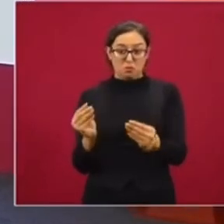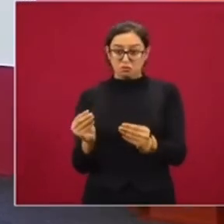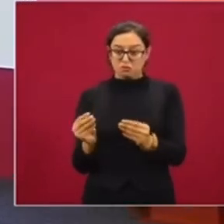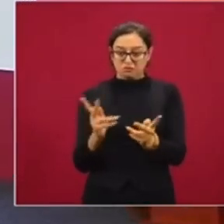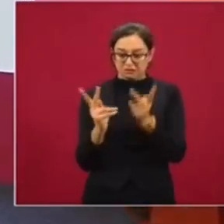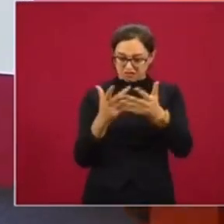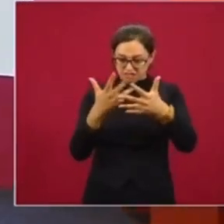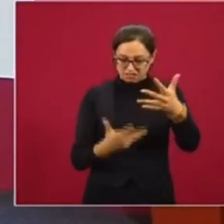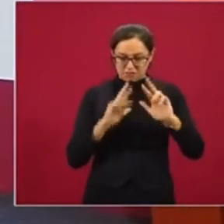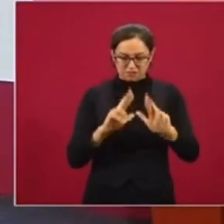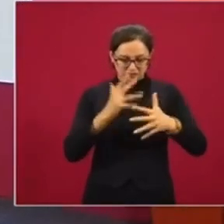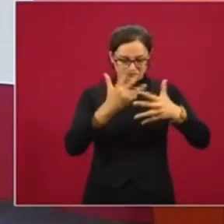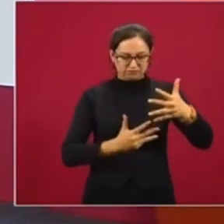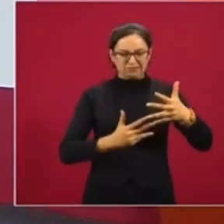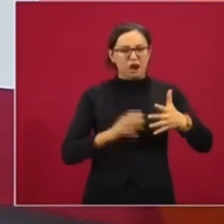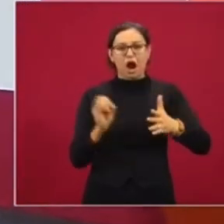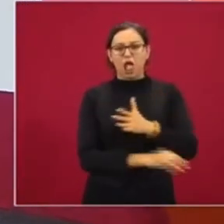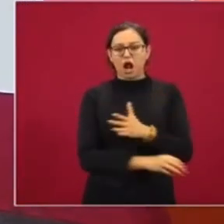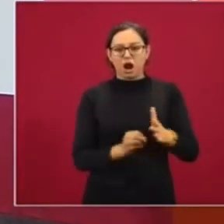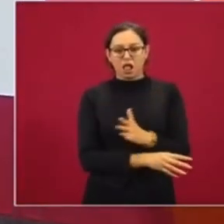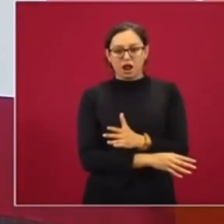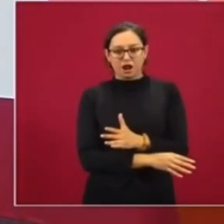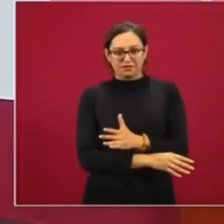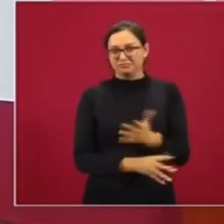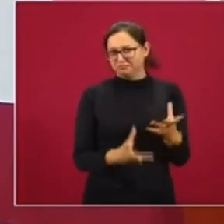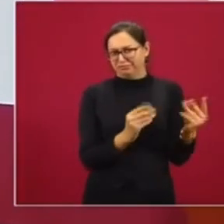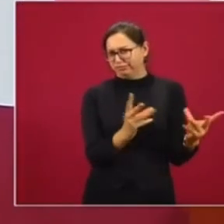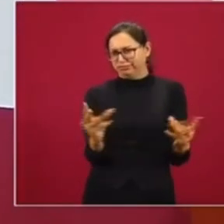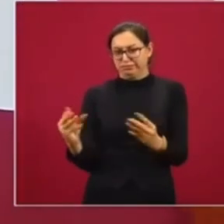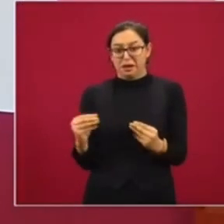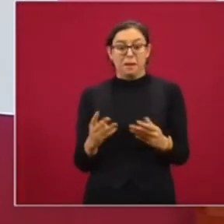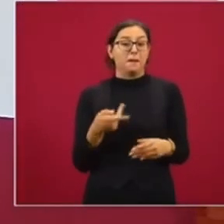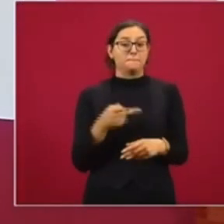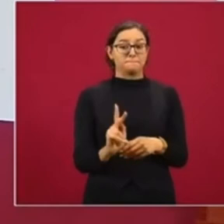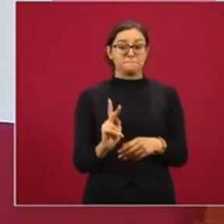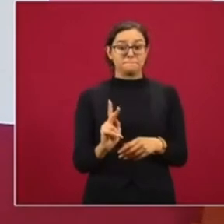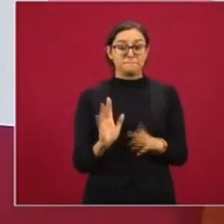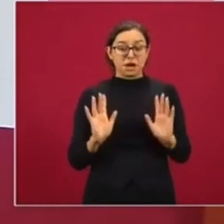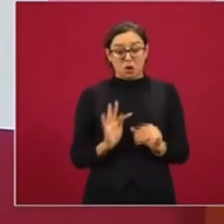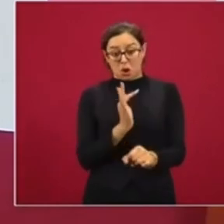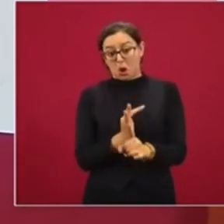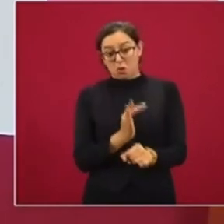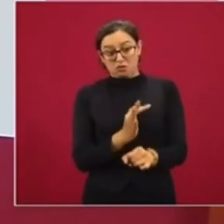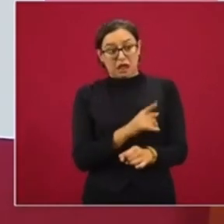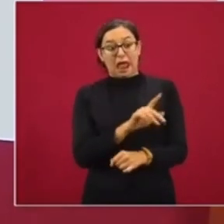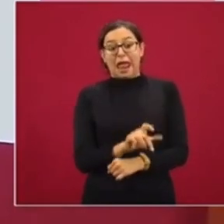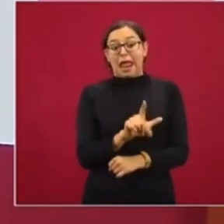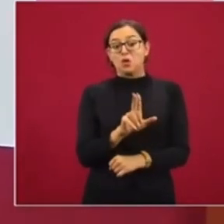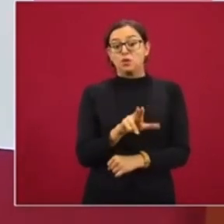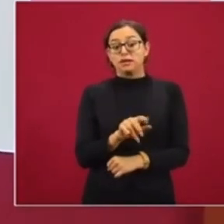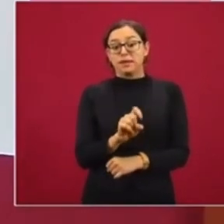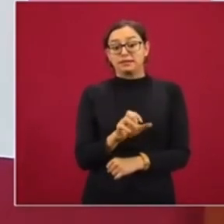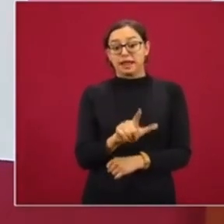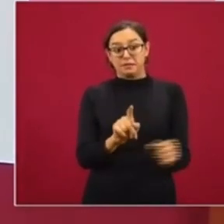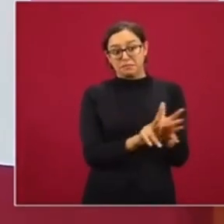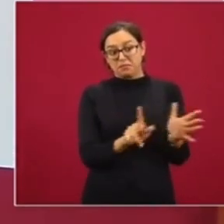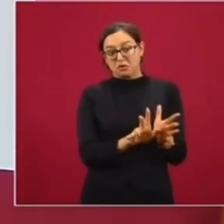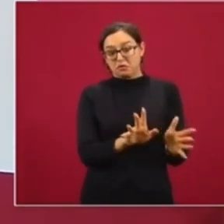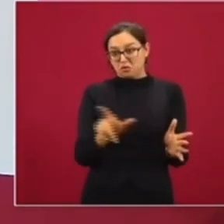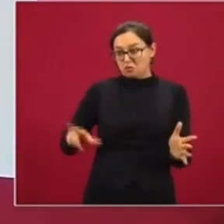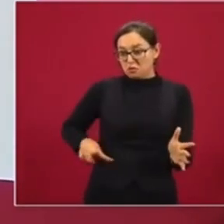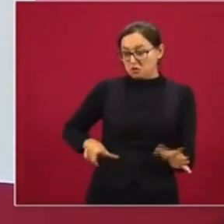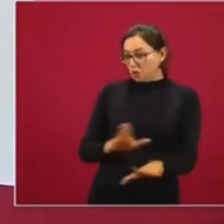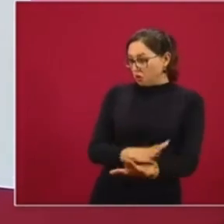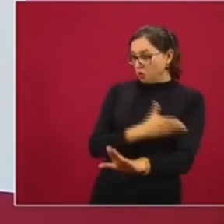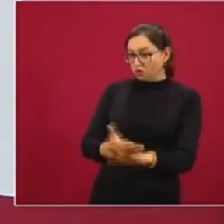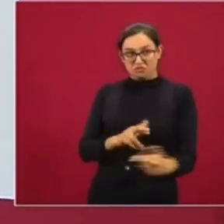cucharean. Pero esta, como es de un periódico opositor al gobierno, o sea, que no tiene